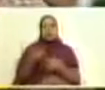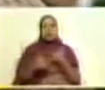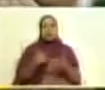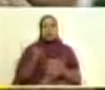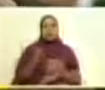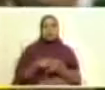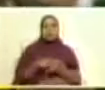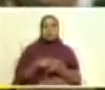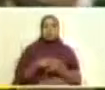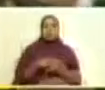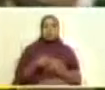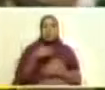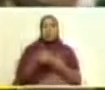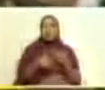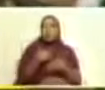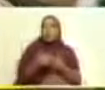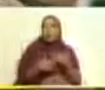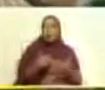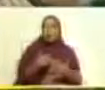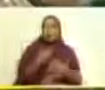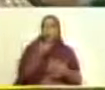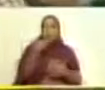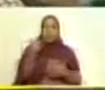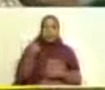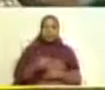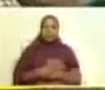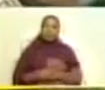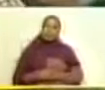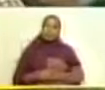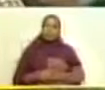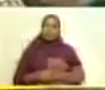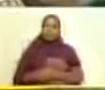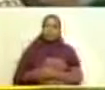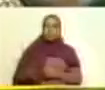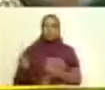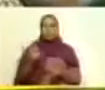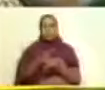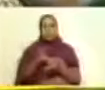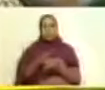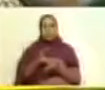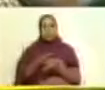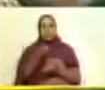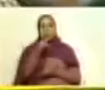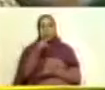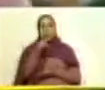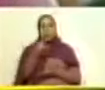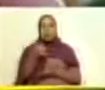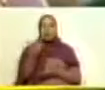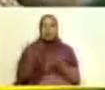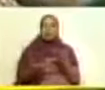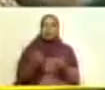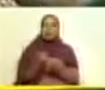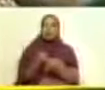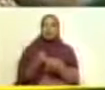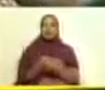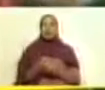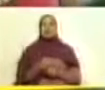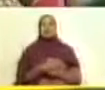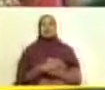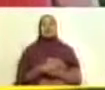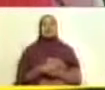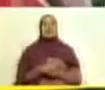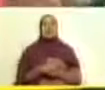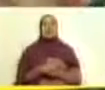ir poco a poco a que nuestras ciudades sean ciudades sostenibles, que nuestras